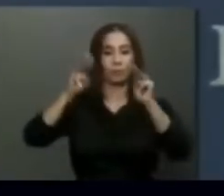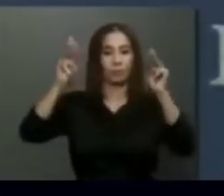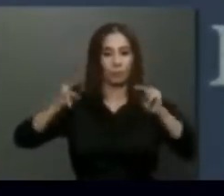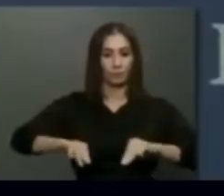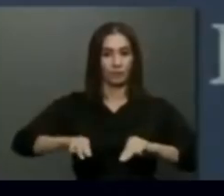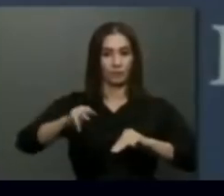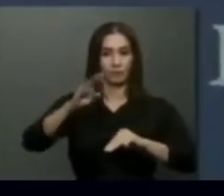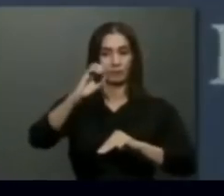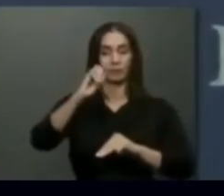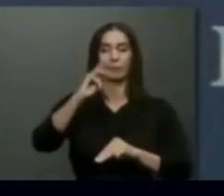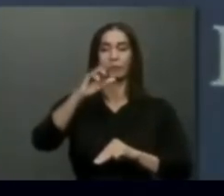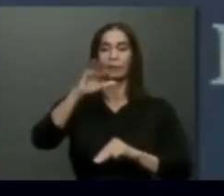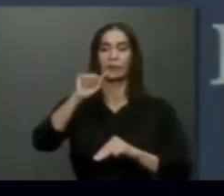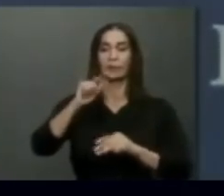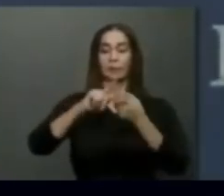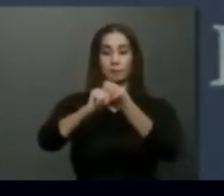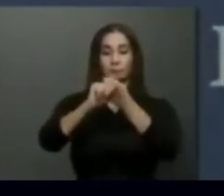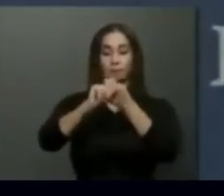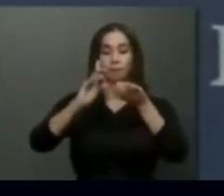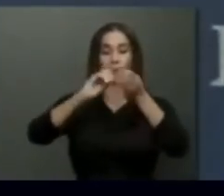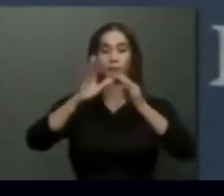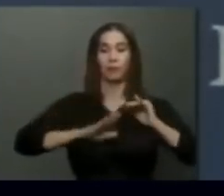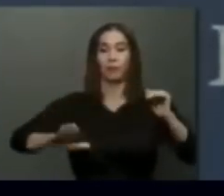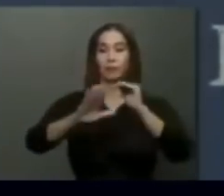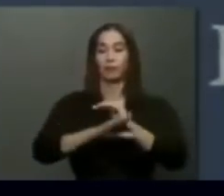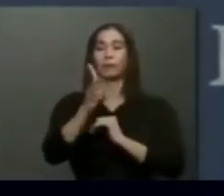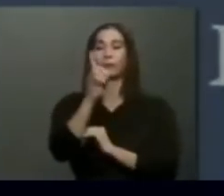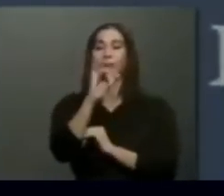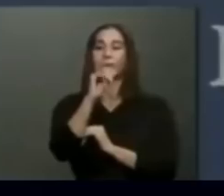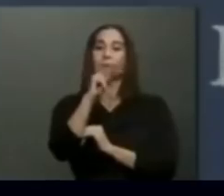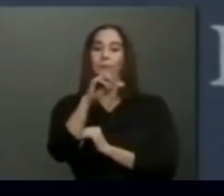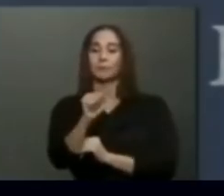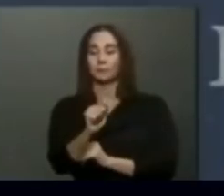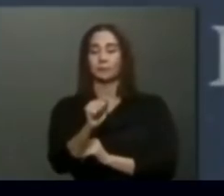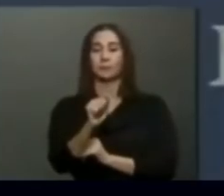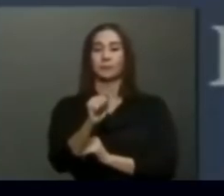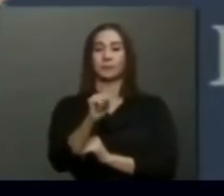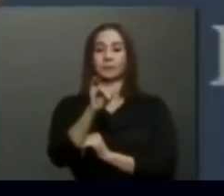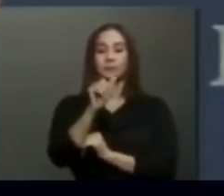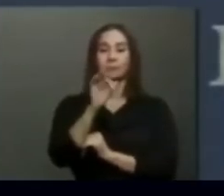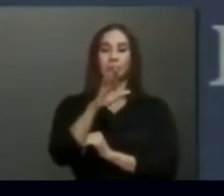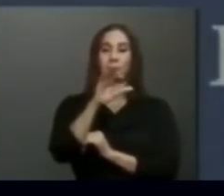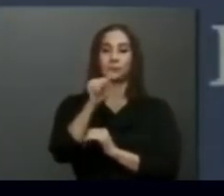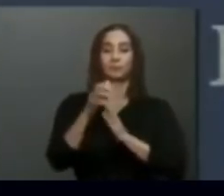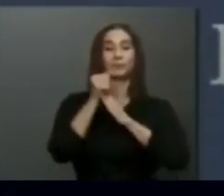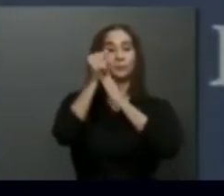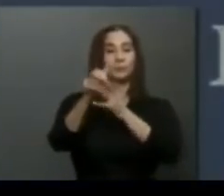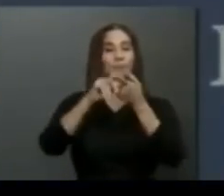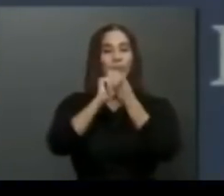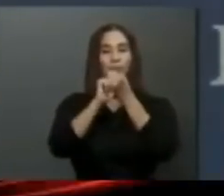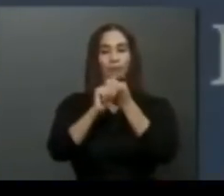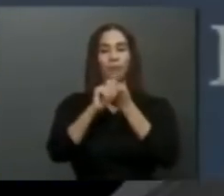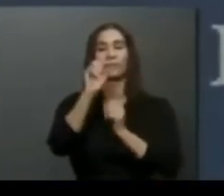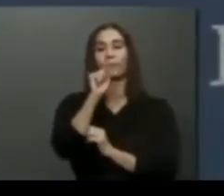Cabrera. A mis colegas directores generales, doña Digna Reynoso, Jeffrey Lizardo y al anfitrión y buen amigo